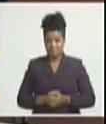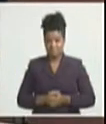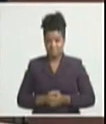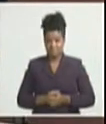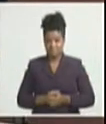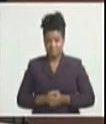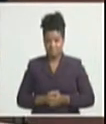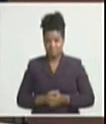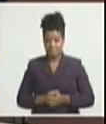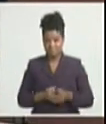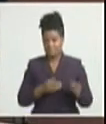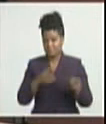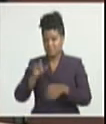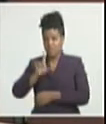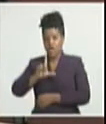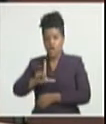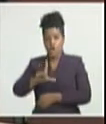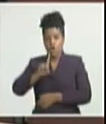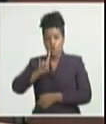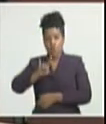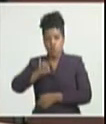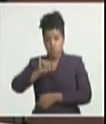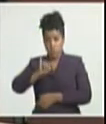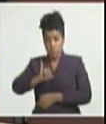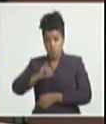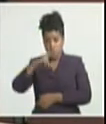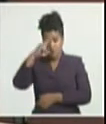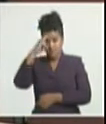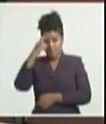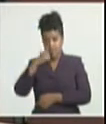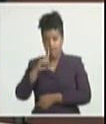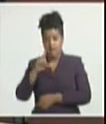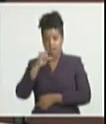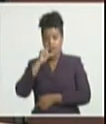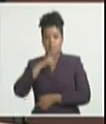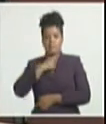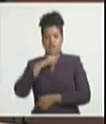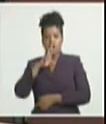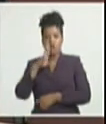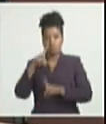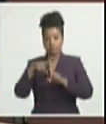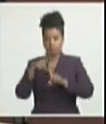Luis Alberto Rodríguez López Calleja.